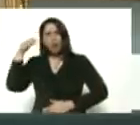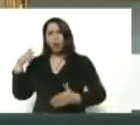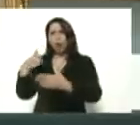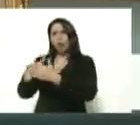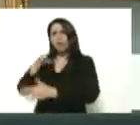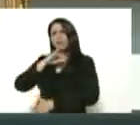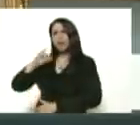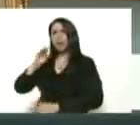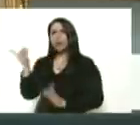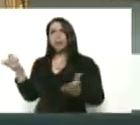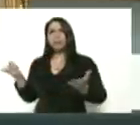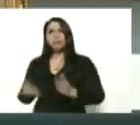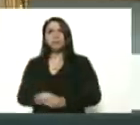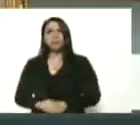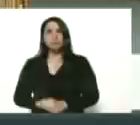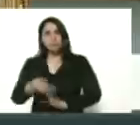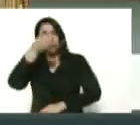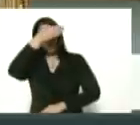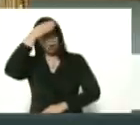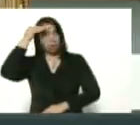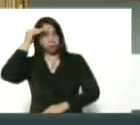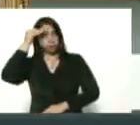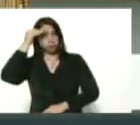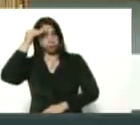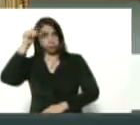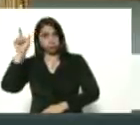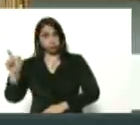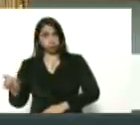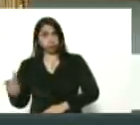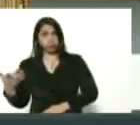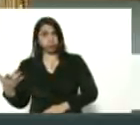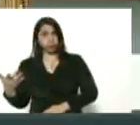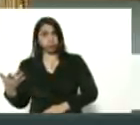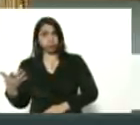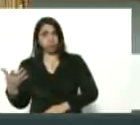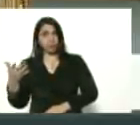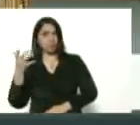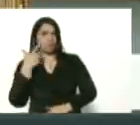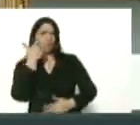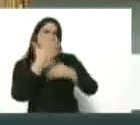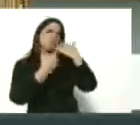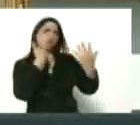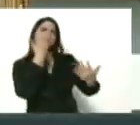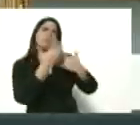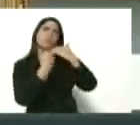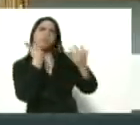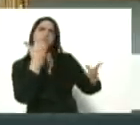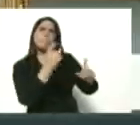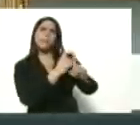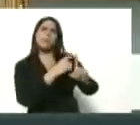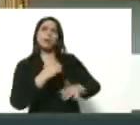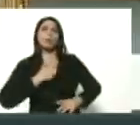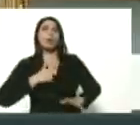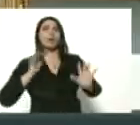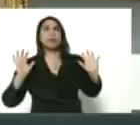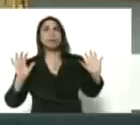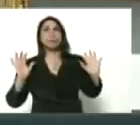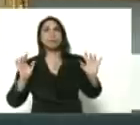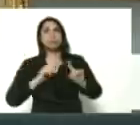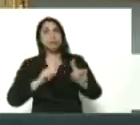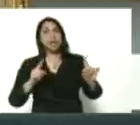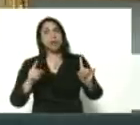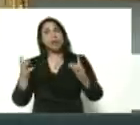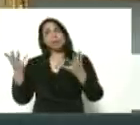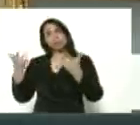un regaño que Donald Trump dio con palabras ofensivas para cualquiera, pero que son recibidas